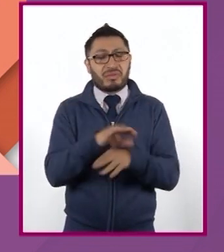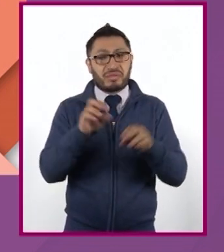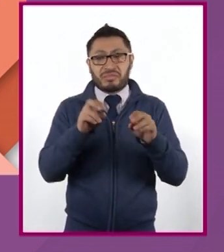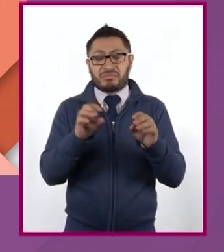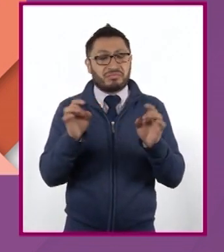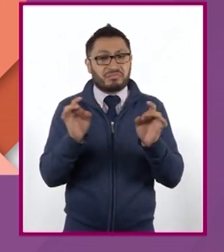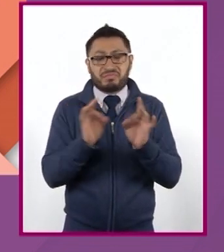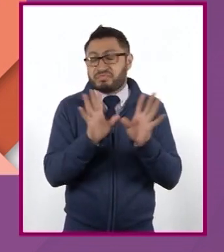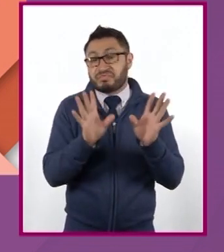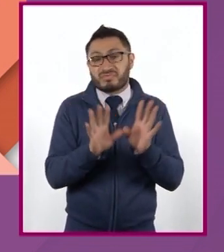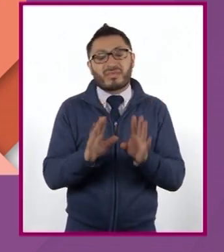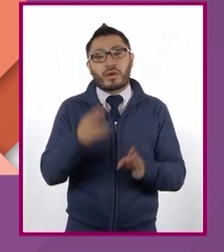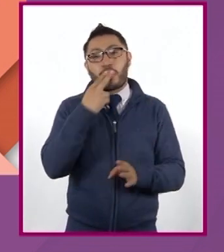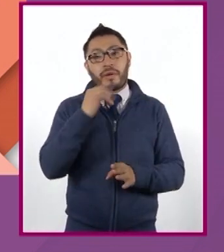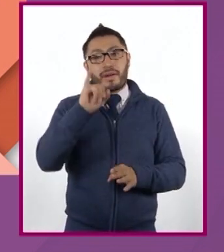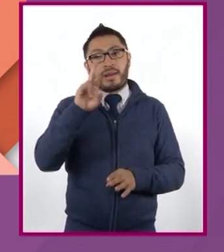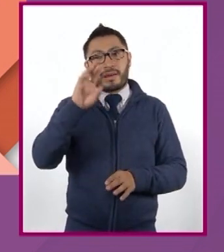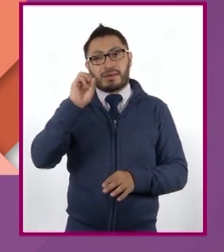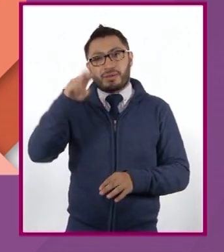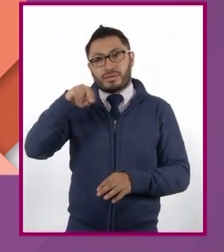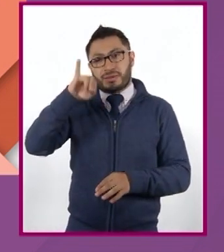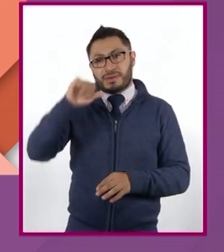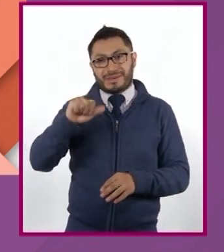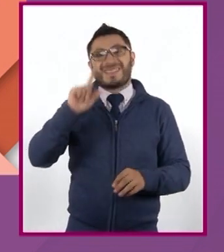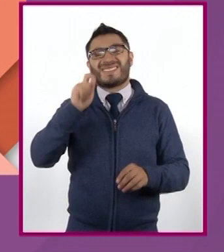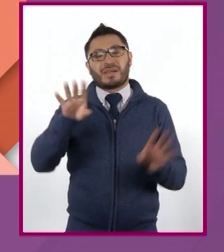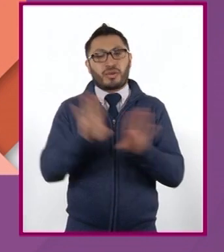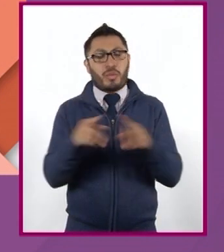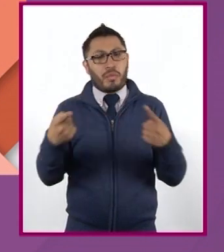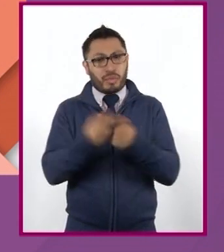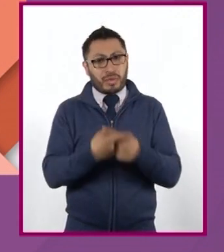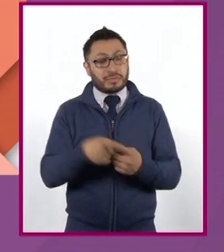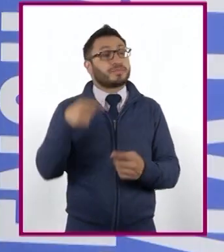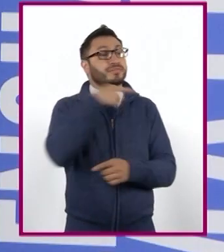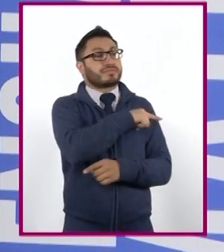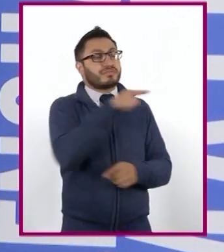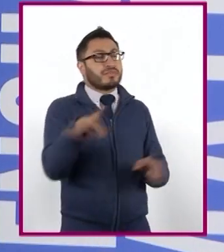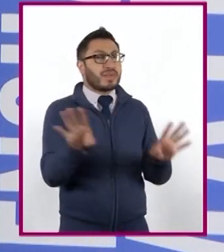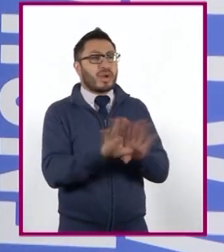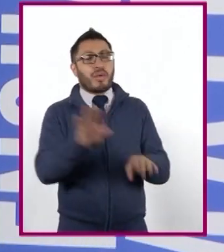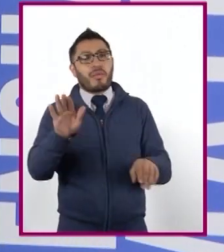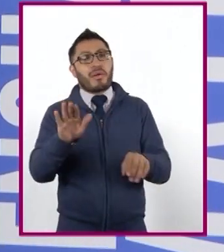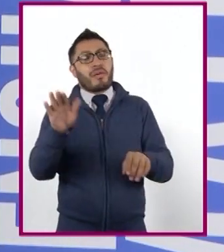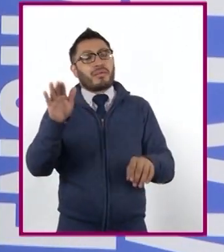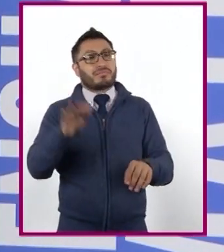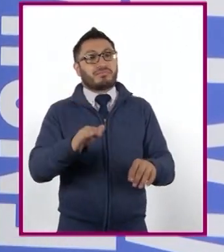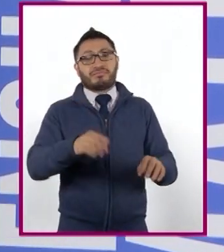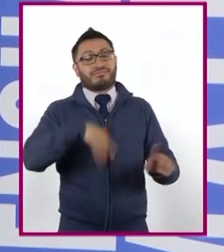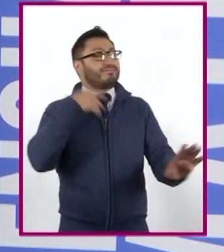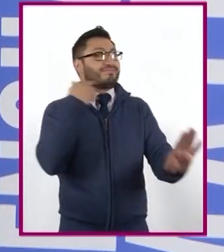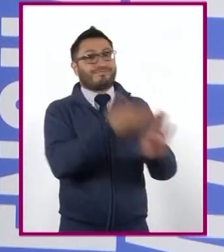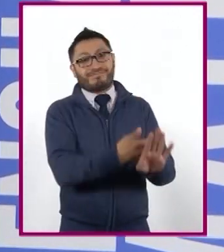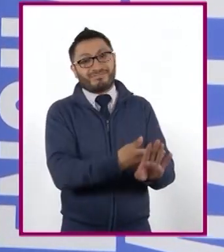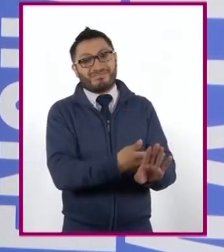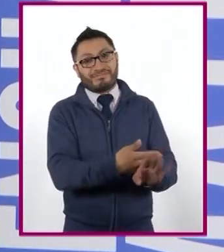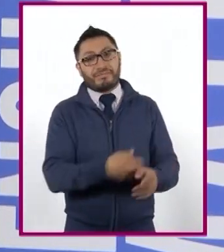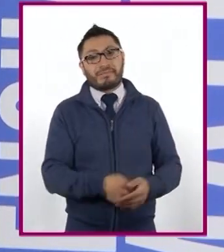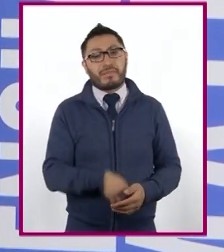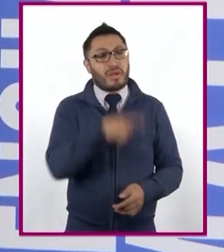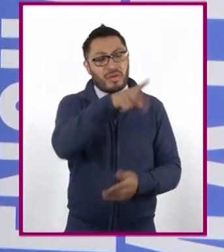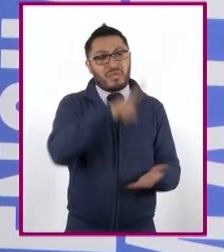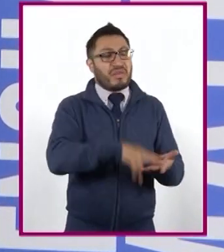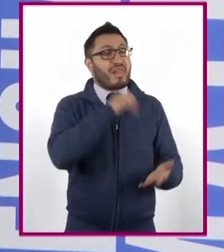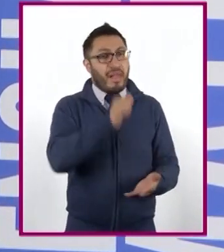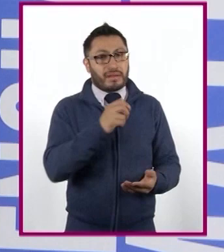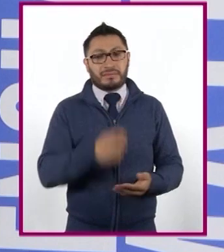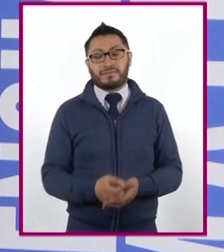uso de la ironía, descalificar a alguien. Las estrategias argumentativas pueden